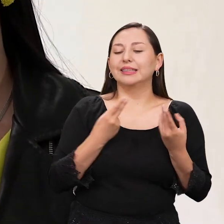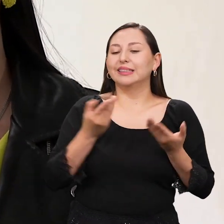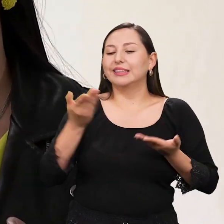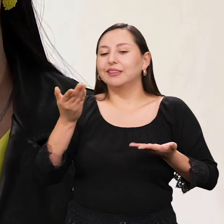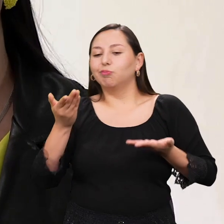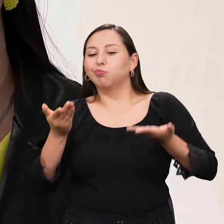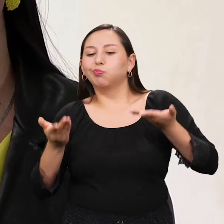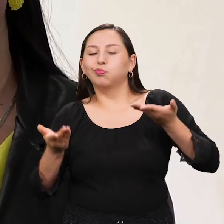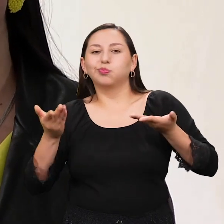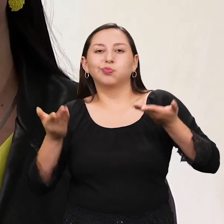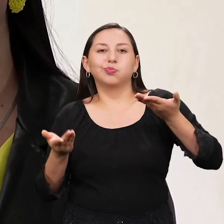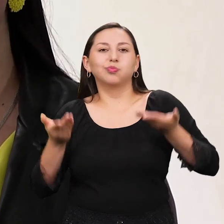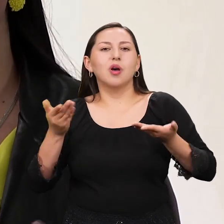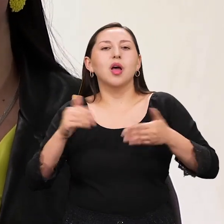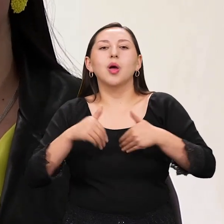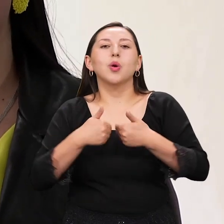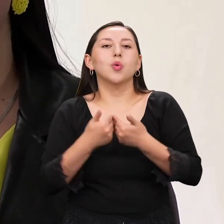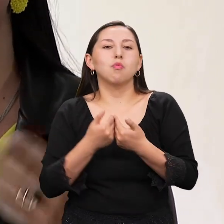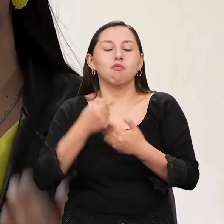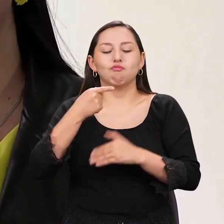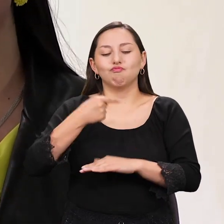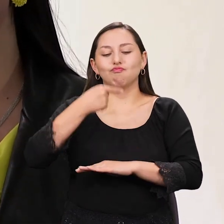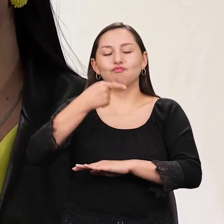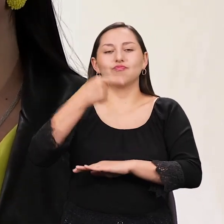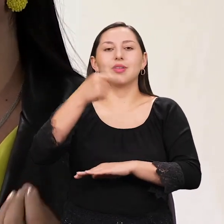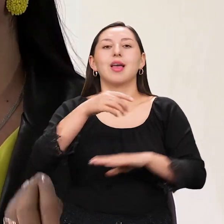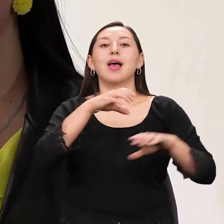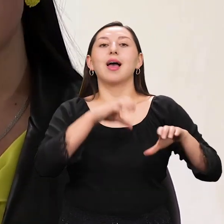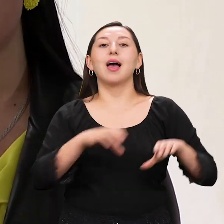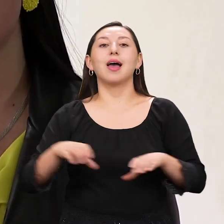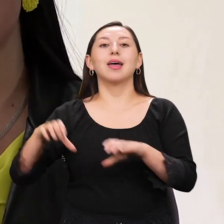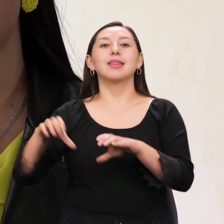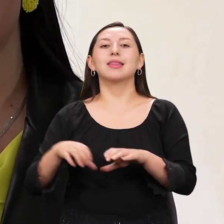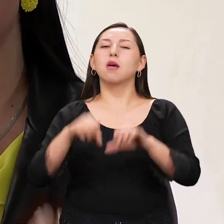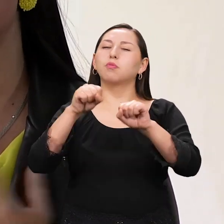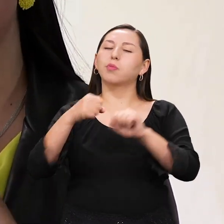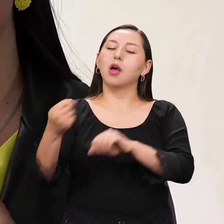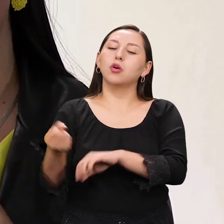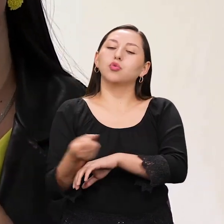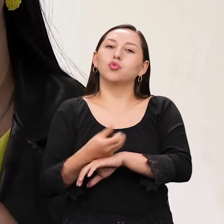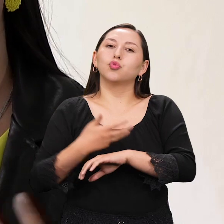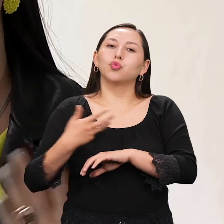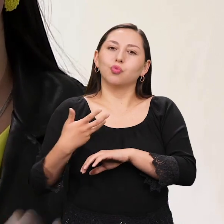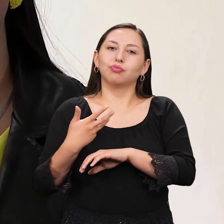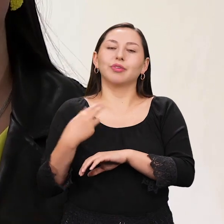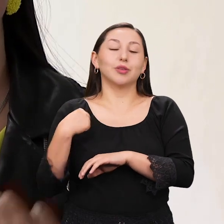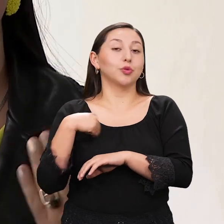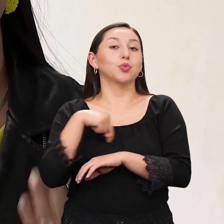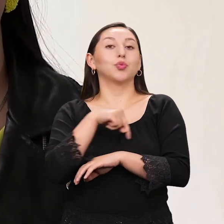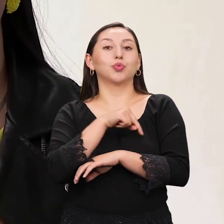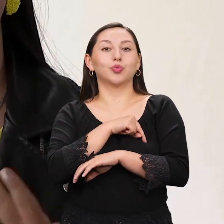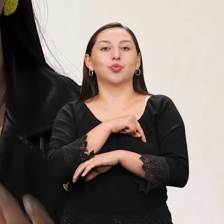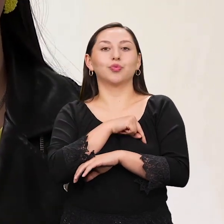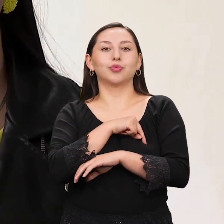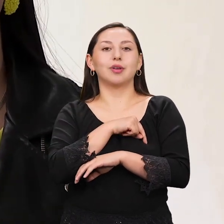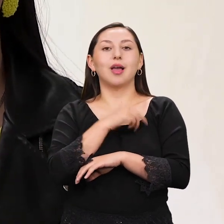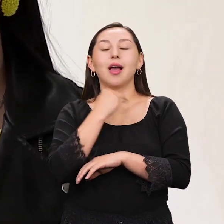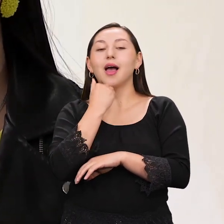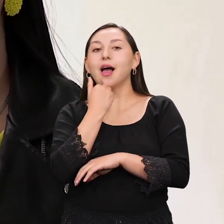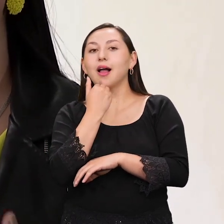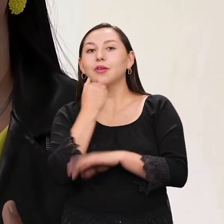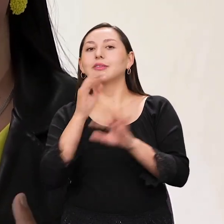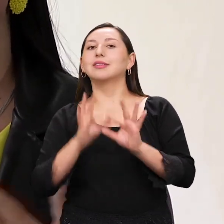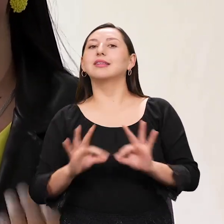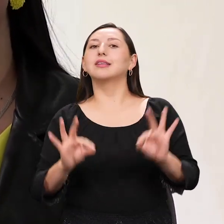varias cosas que usted realice día a día. Más que todo como un consejo a nosotros como estudiantes y a quienes nos estén escuchando